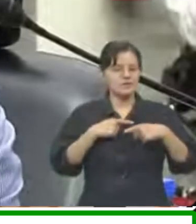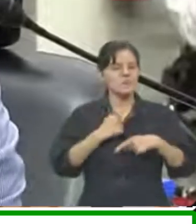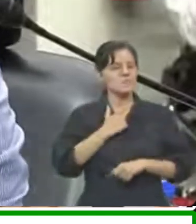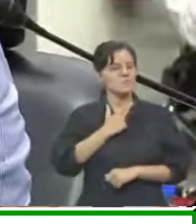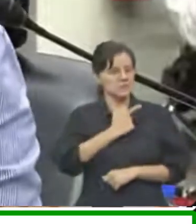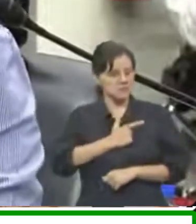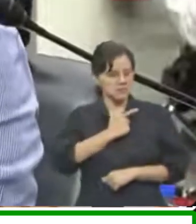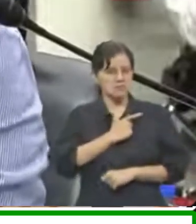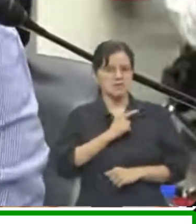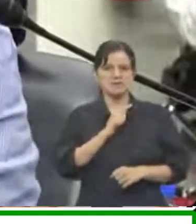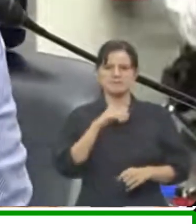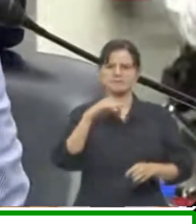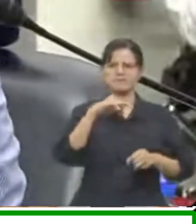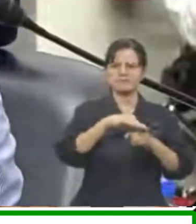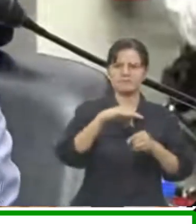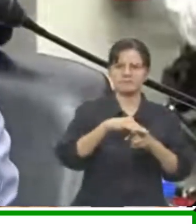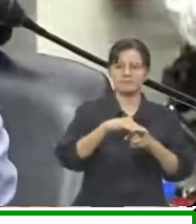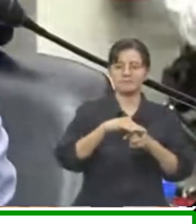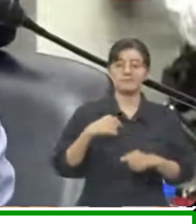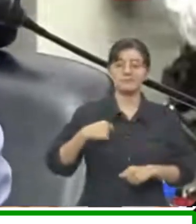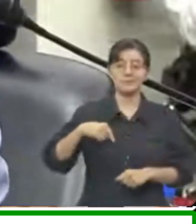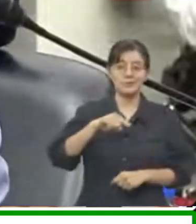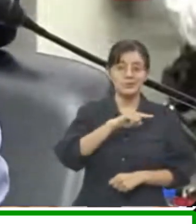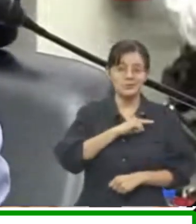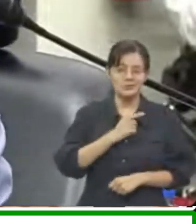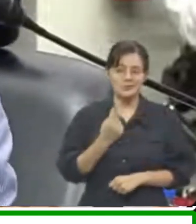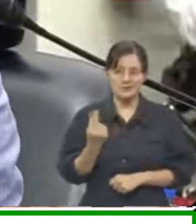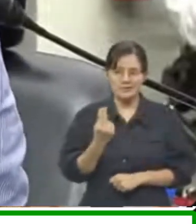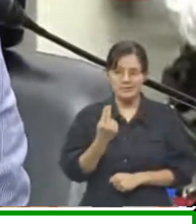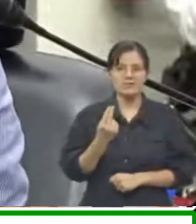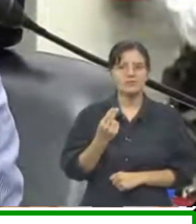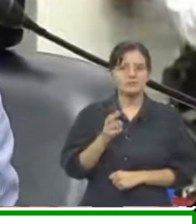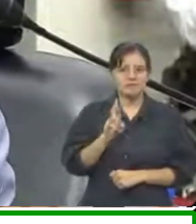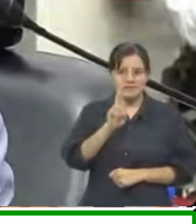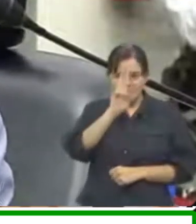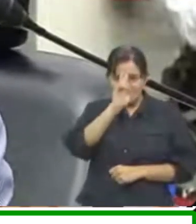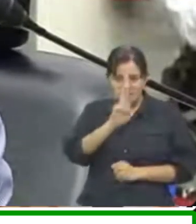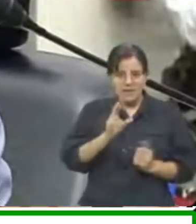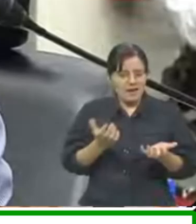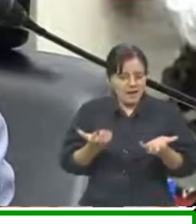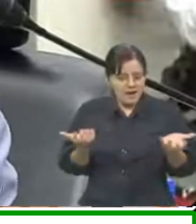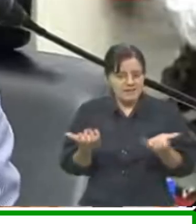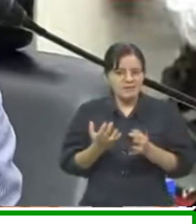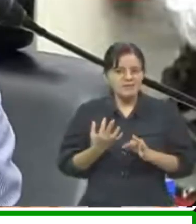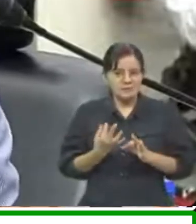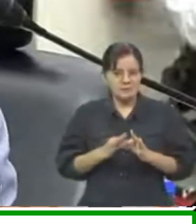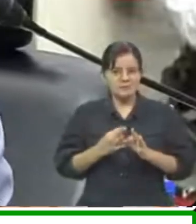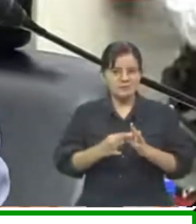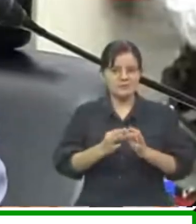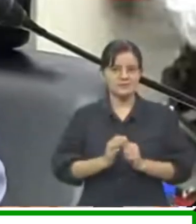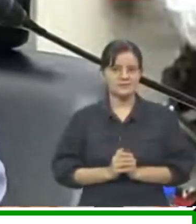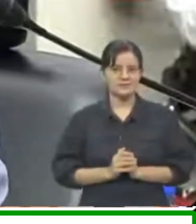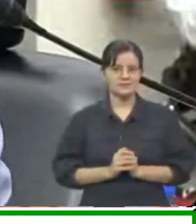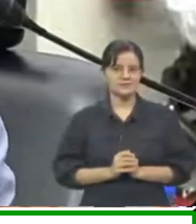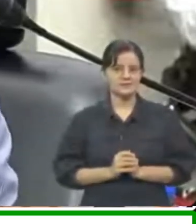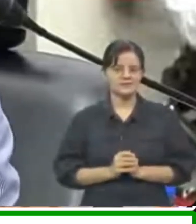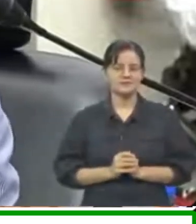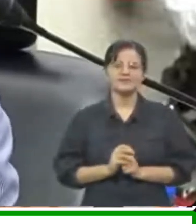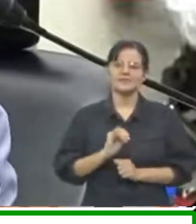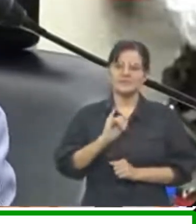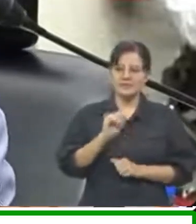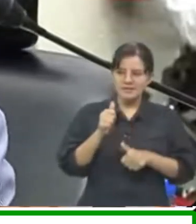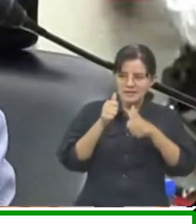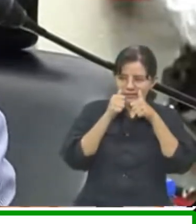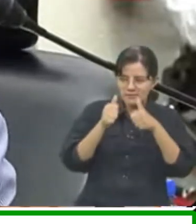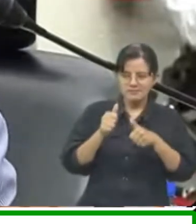eso y que nosotros tenemos que acoger, que acompañar y que realizar. Sí, escuchando, sí, sin duda